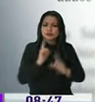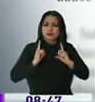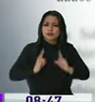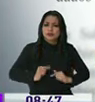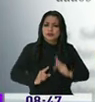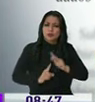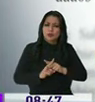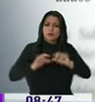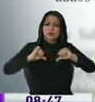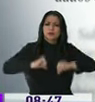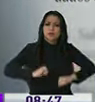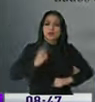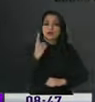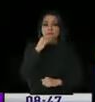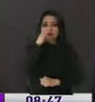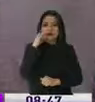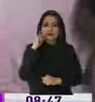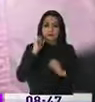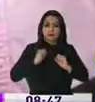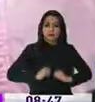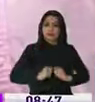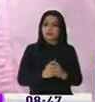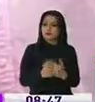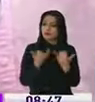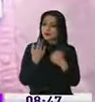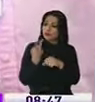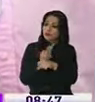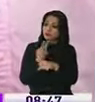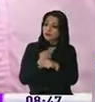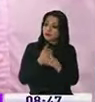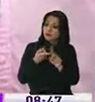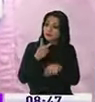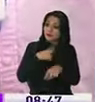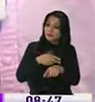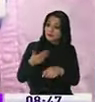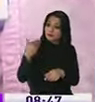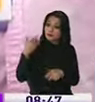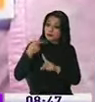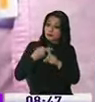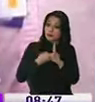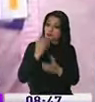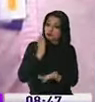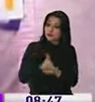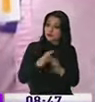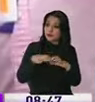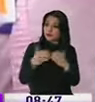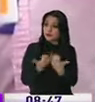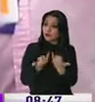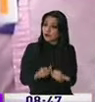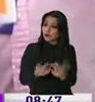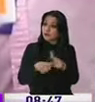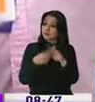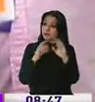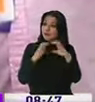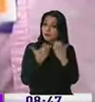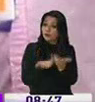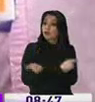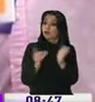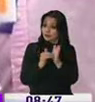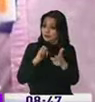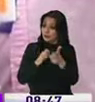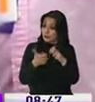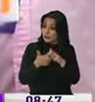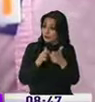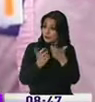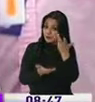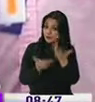11 estudiantes. Ahora serían ya dos veces, ¿no? La primera vez un mes se suspendieron las clases, recién hoy día empezaron y otra vez como que empezaría el problema. Quizás a lo mejor ustedes